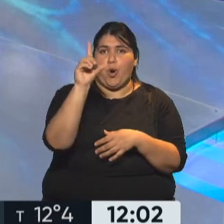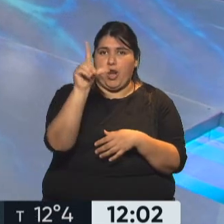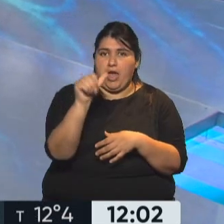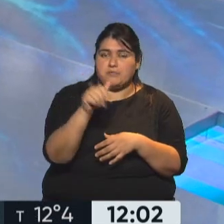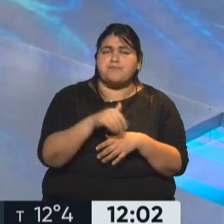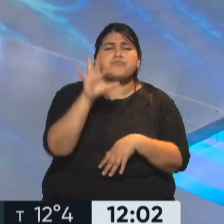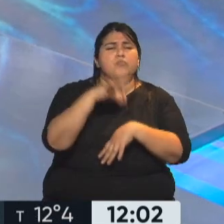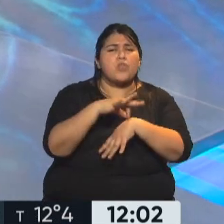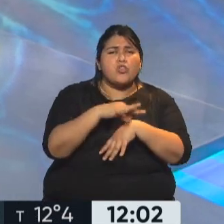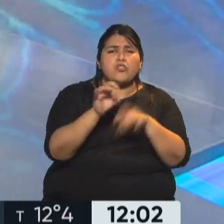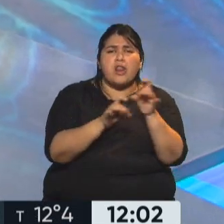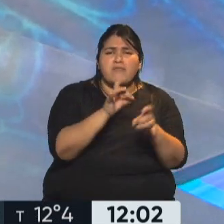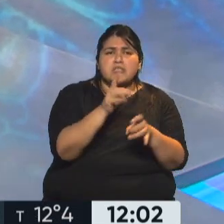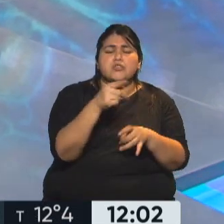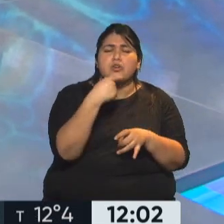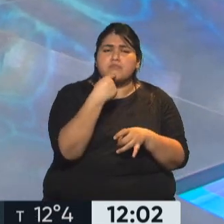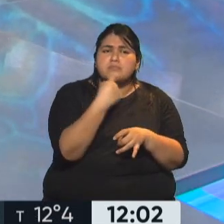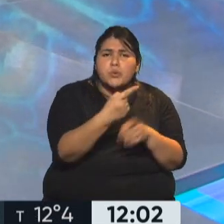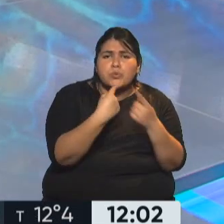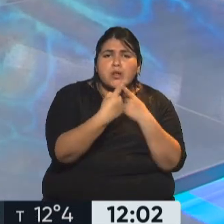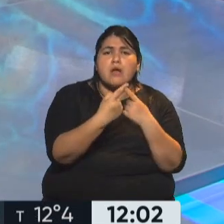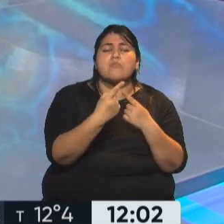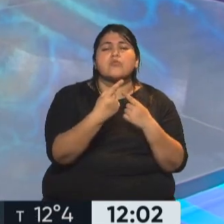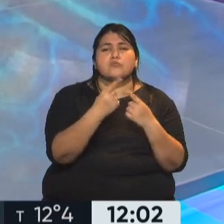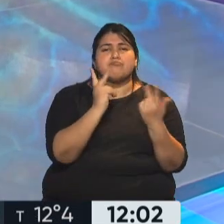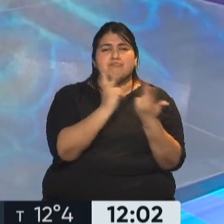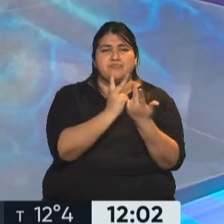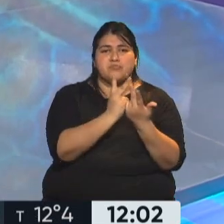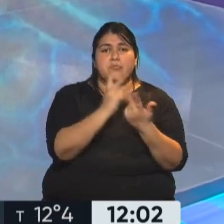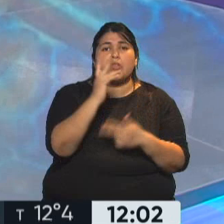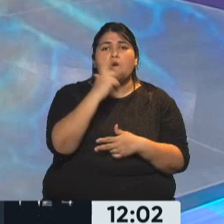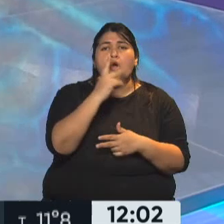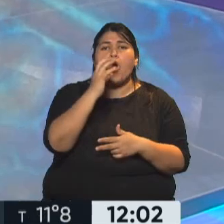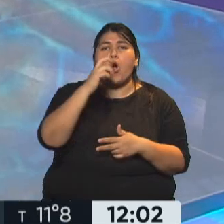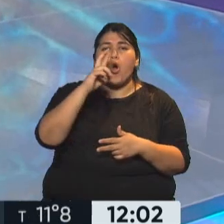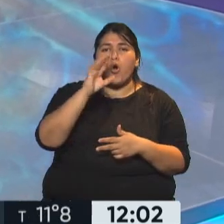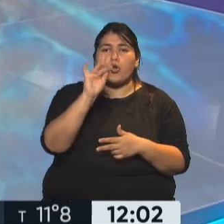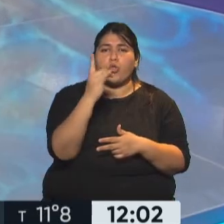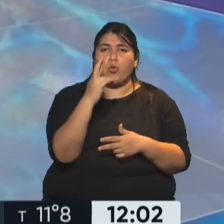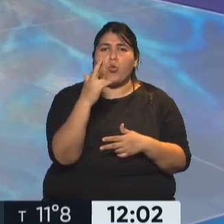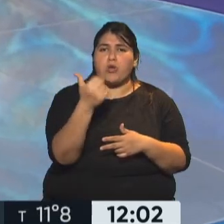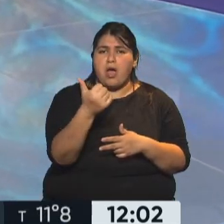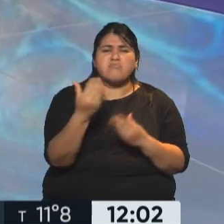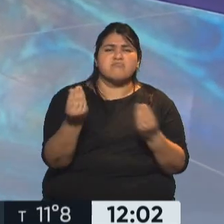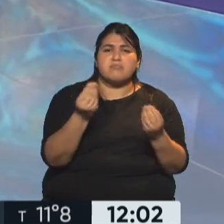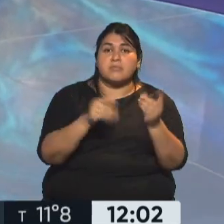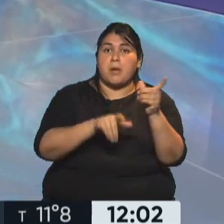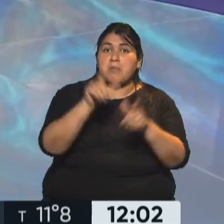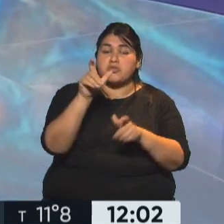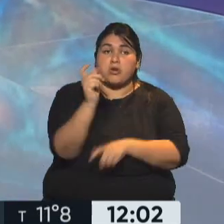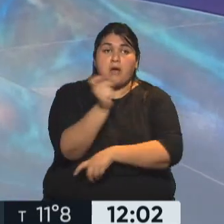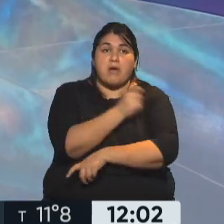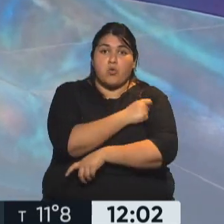también otra de las cuestiones dialogadas con el doctor hordur a la posibilidad de contagio entre convivientes vacunados